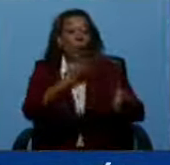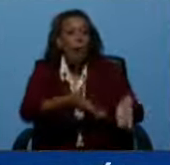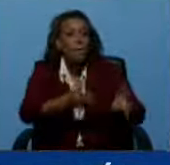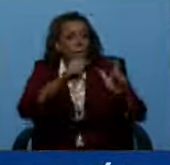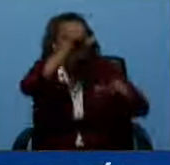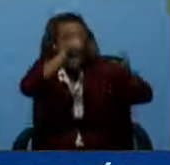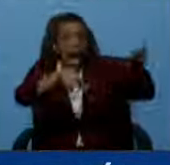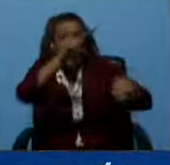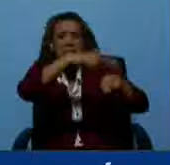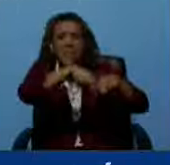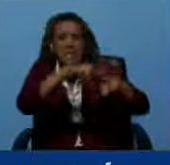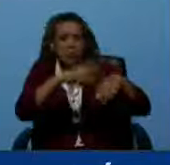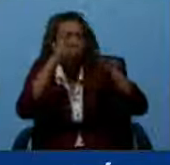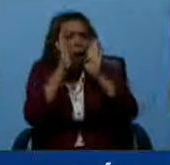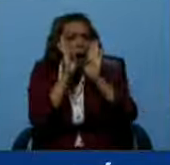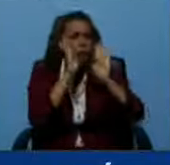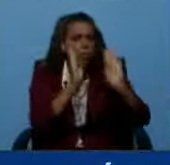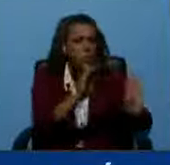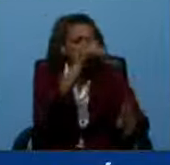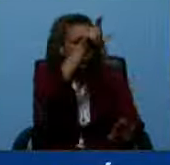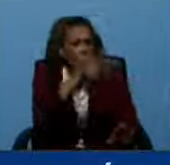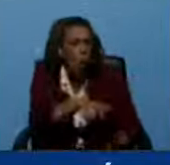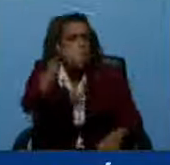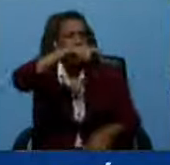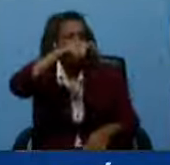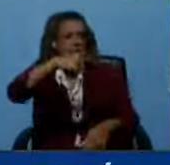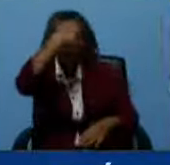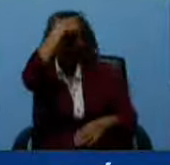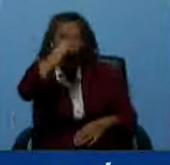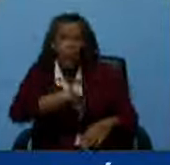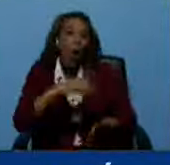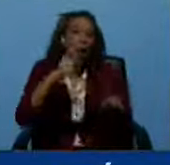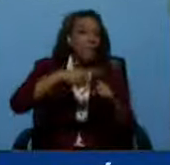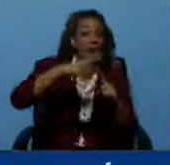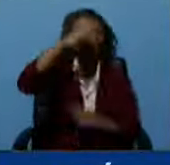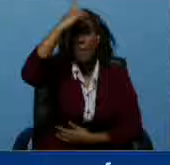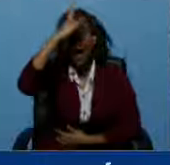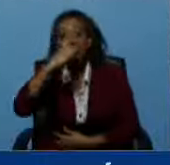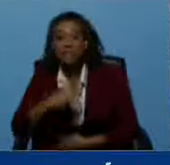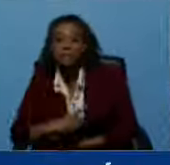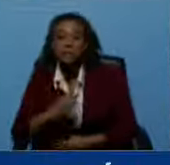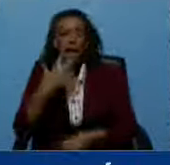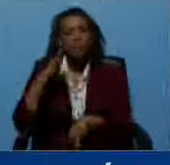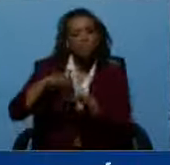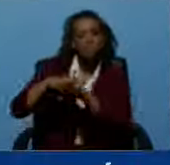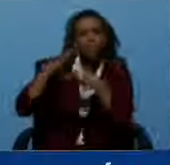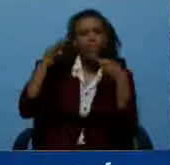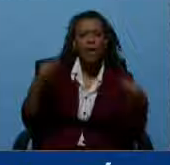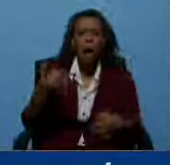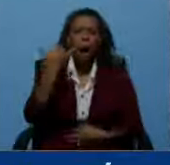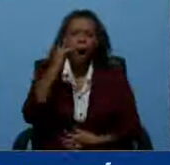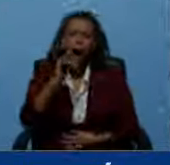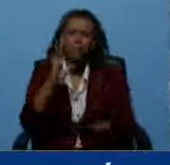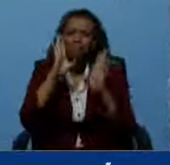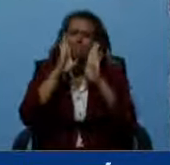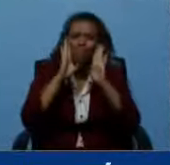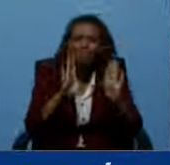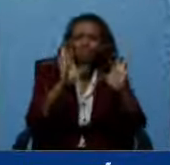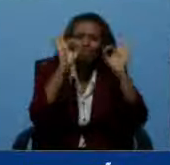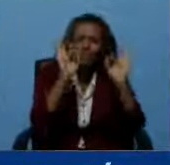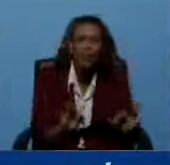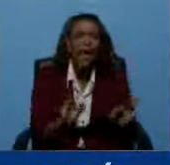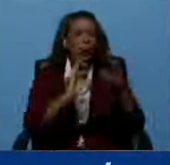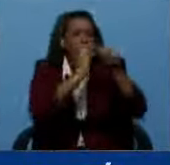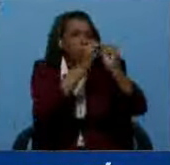permitir de una manera u otra que nuestros pacientes con algún tipo de discapacidad, ministra, tengan la oportunidad